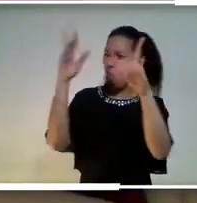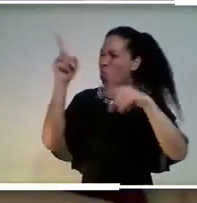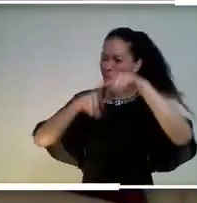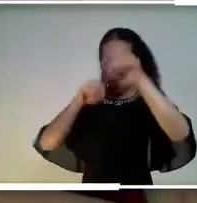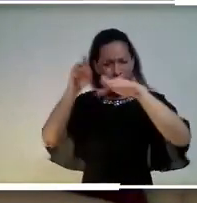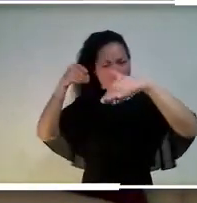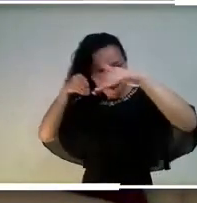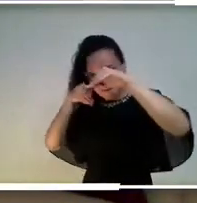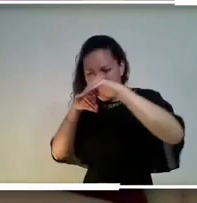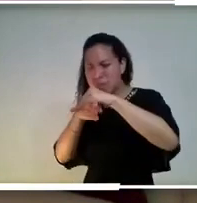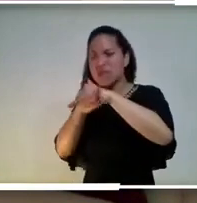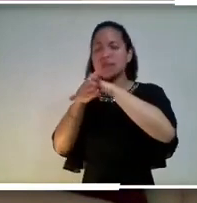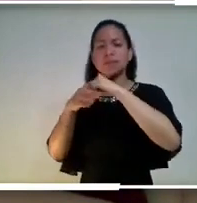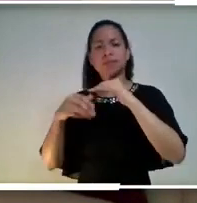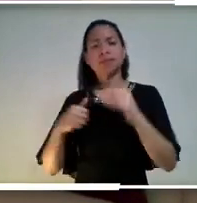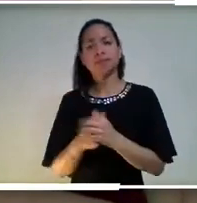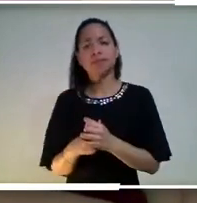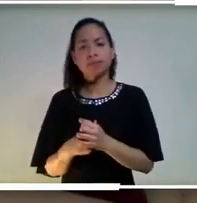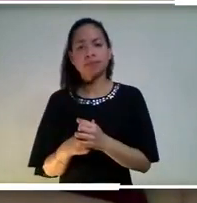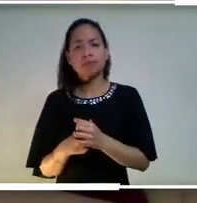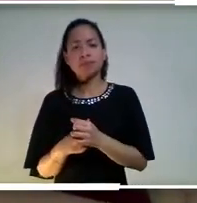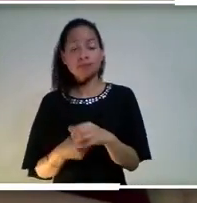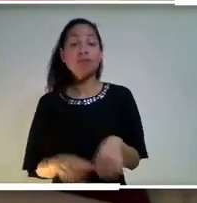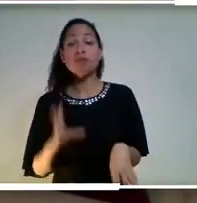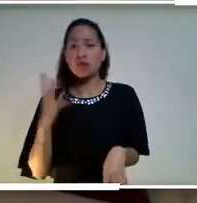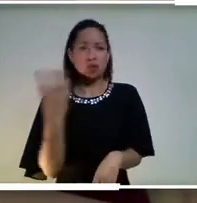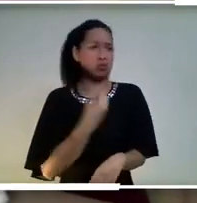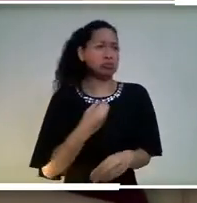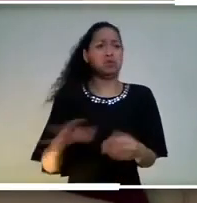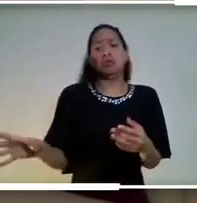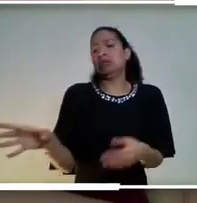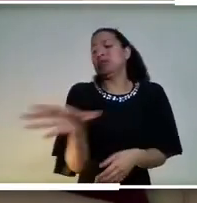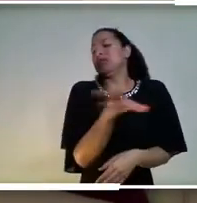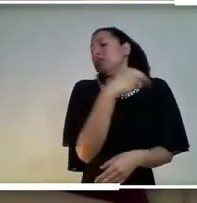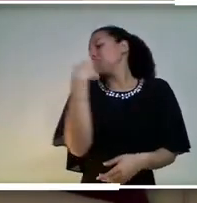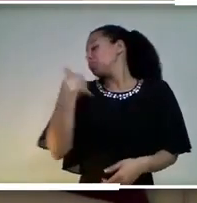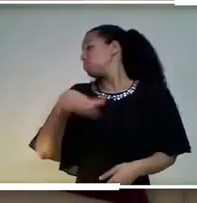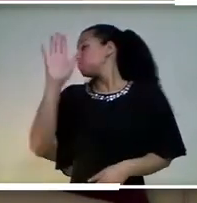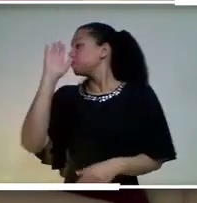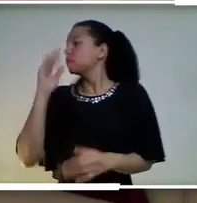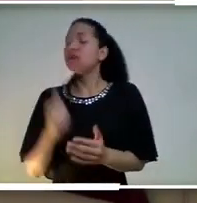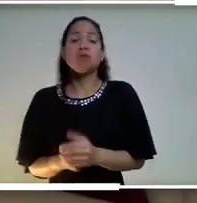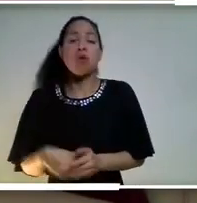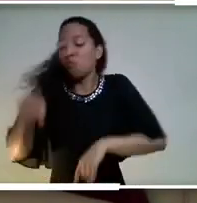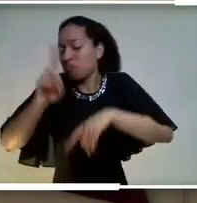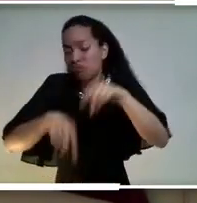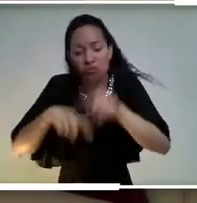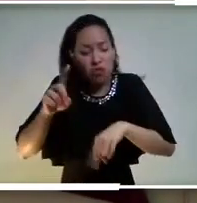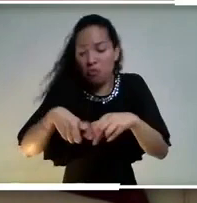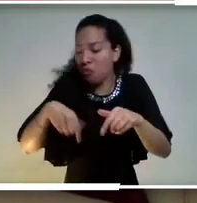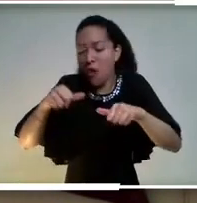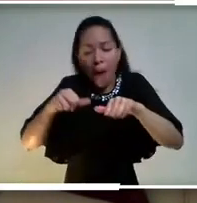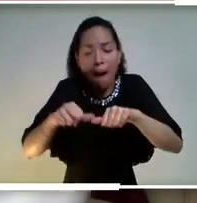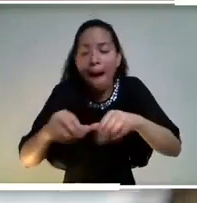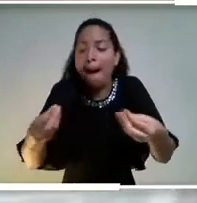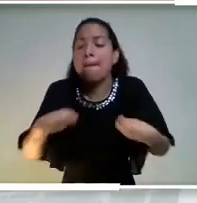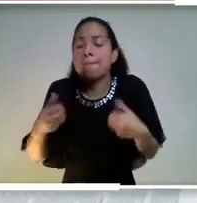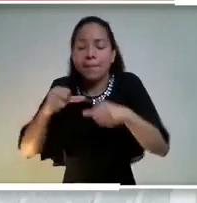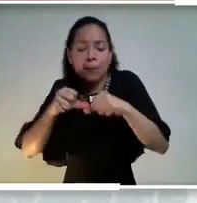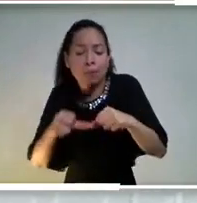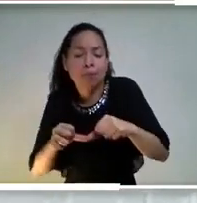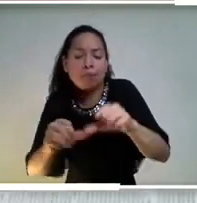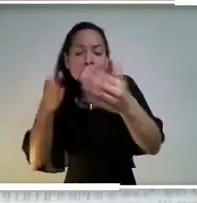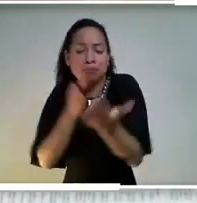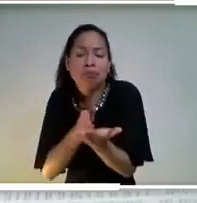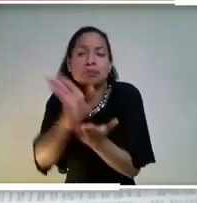perdimos la inmortalidad como dije del jardín del edén jesús nos la devolverá cuando regrese bueno hay que